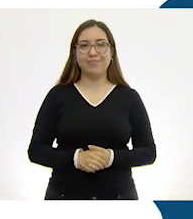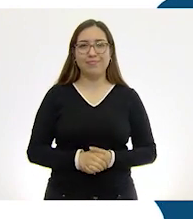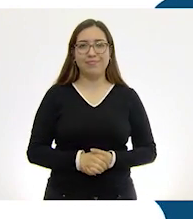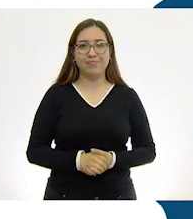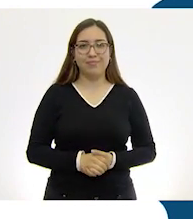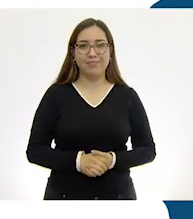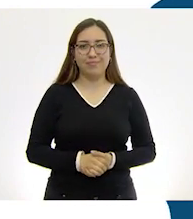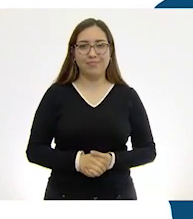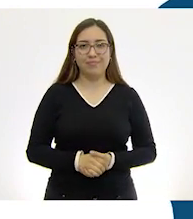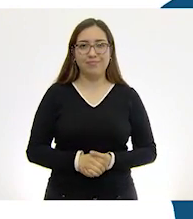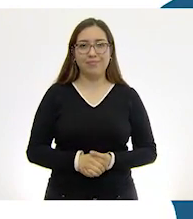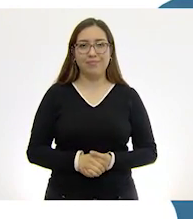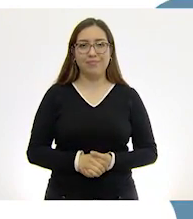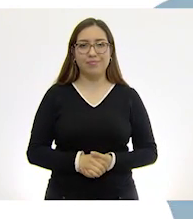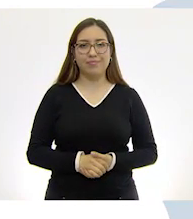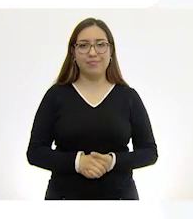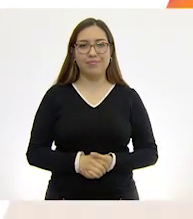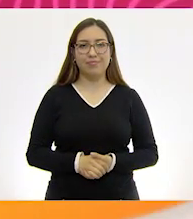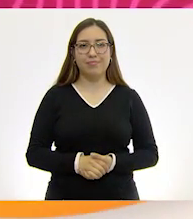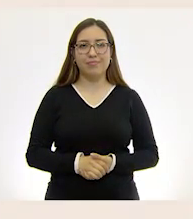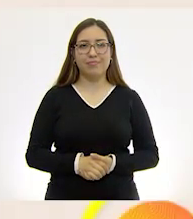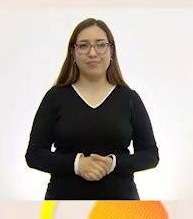5541-720413 con 100 líneas.